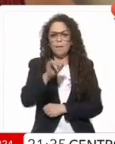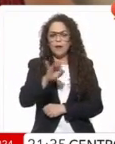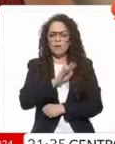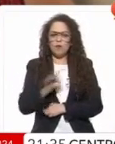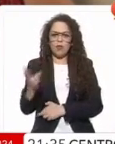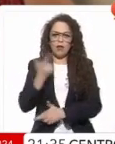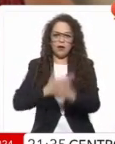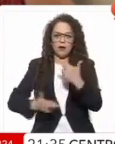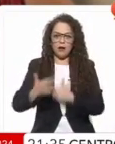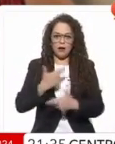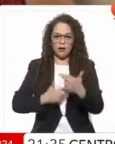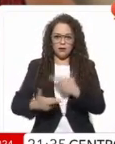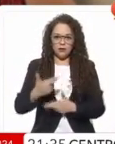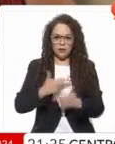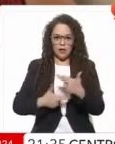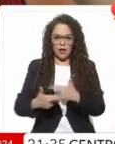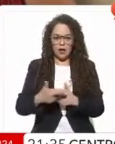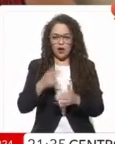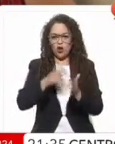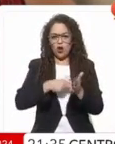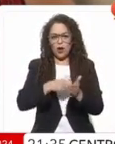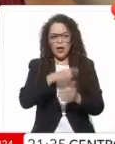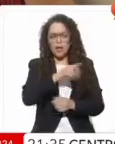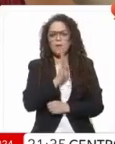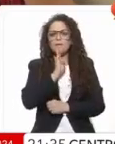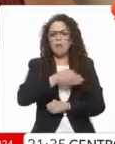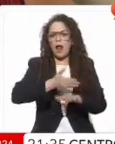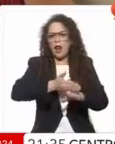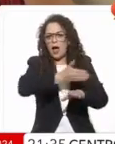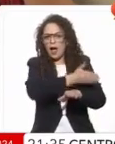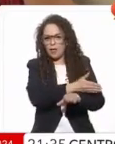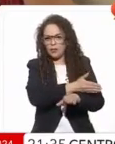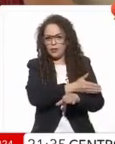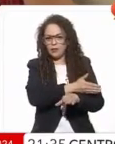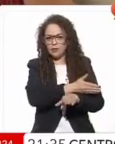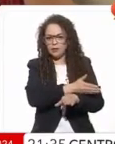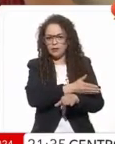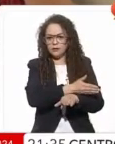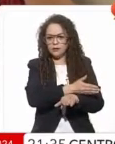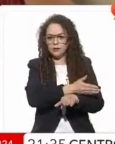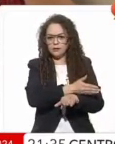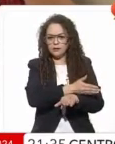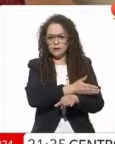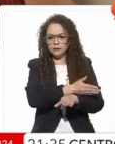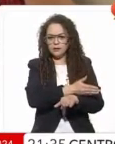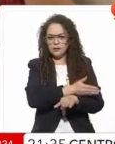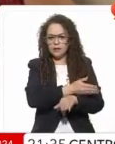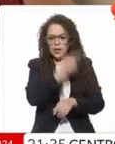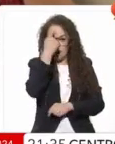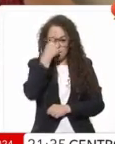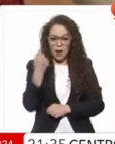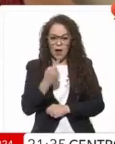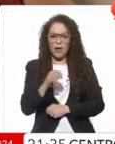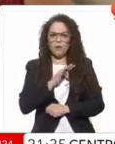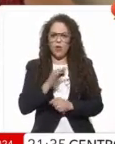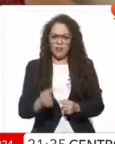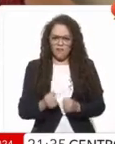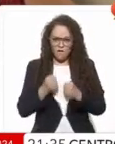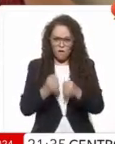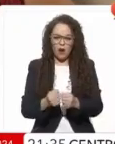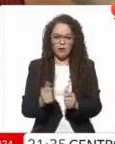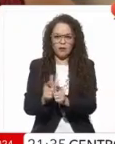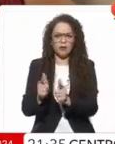volviendo a la legalidad, contribuir a formar una oposición fuerte,